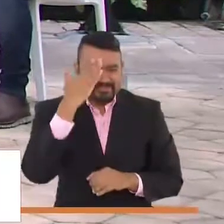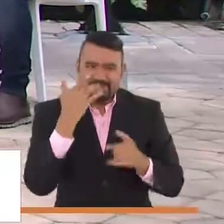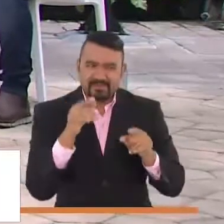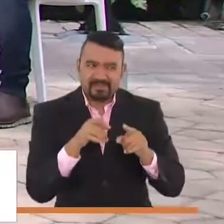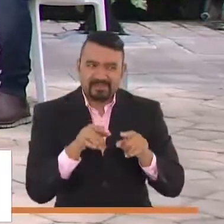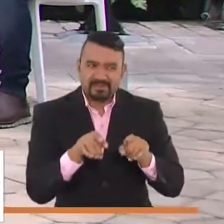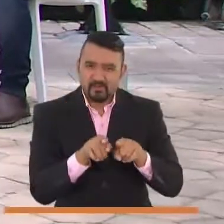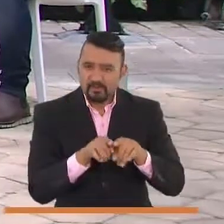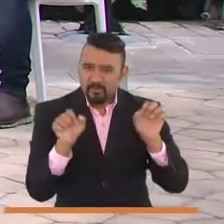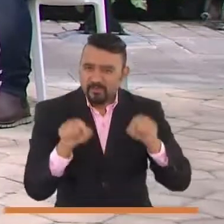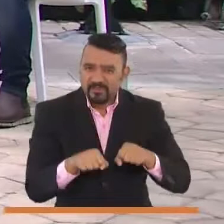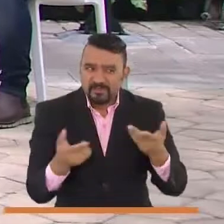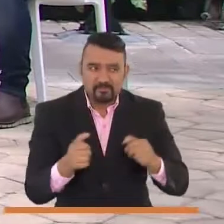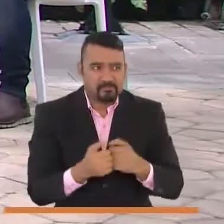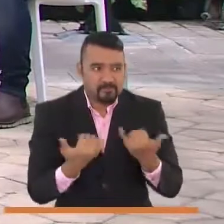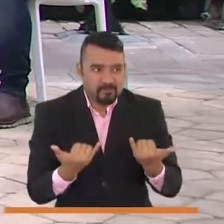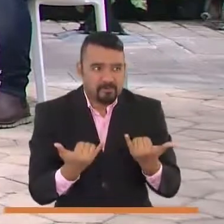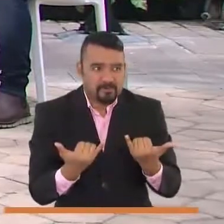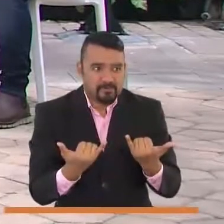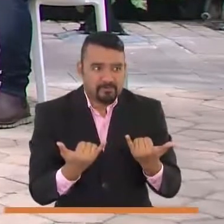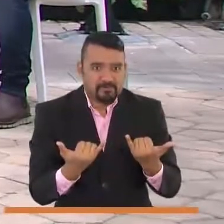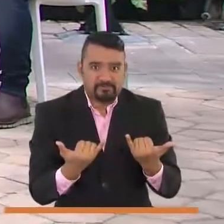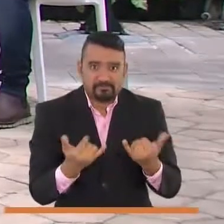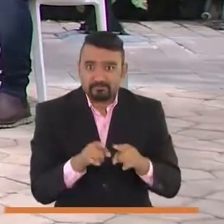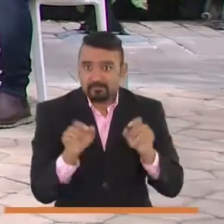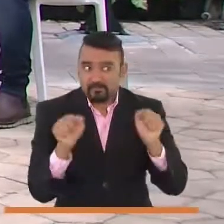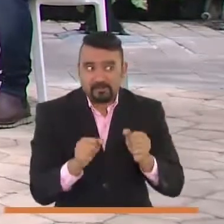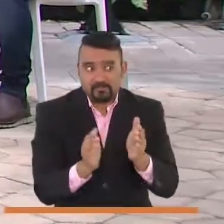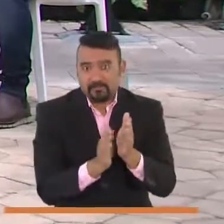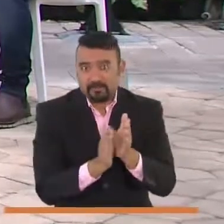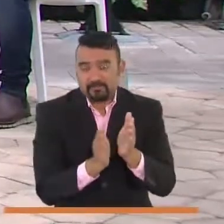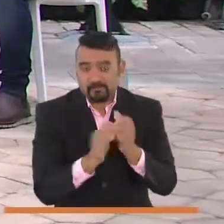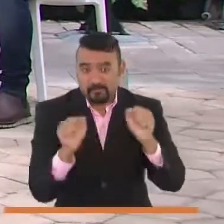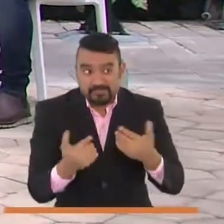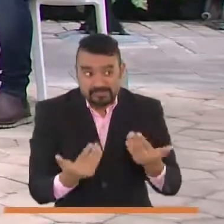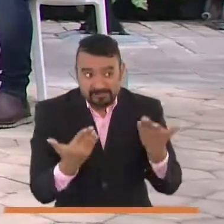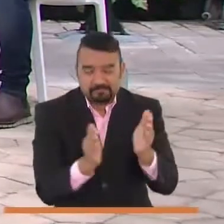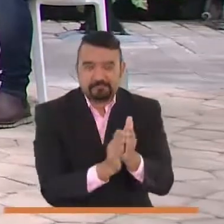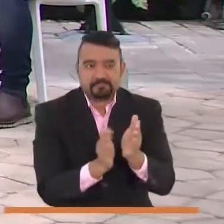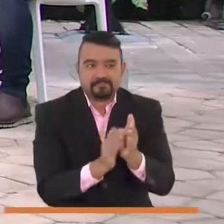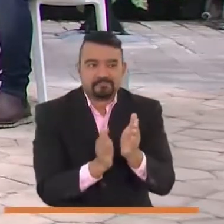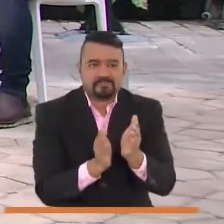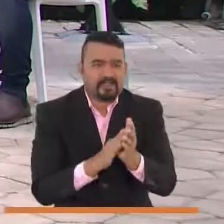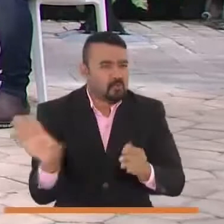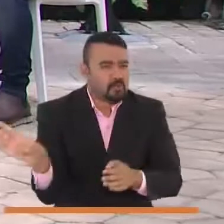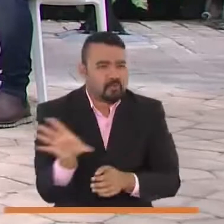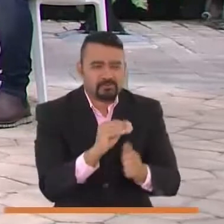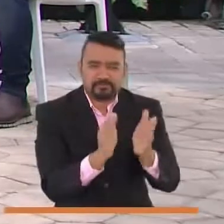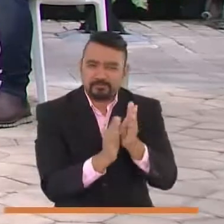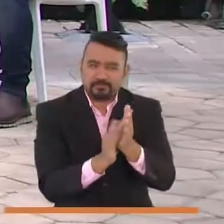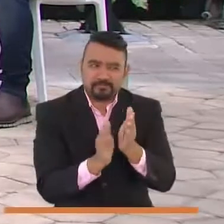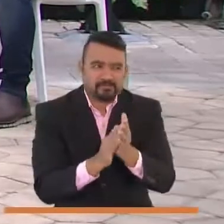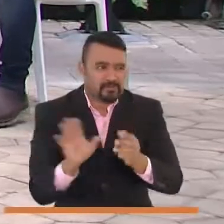institucional, ¿le parece si damos el aplauso? Claro. ¿Le parece bien? A todos los empleados, Luisa,